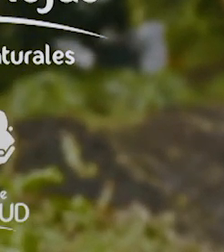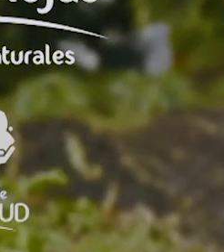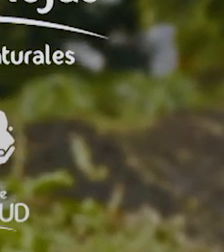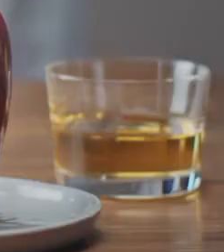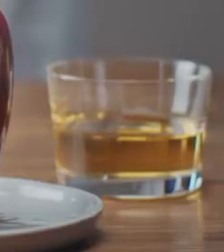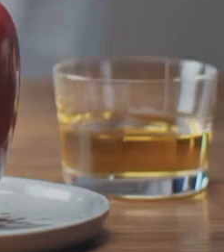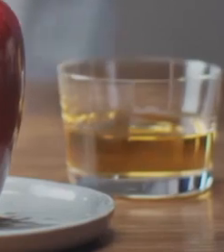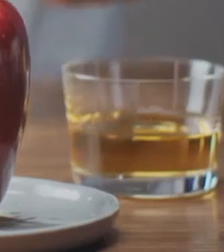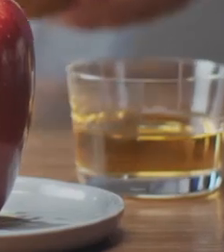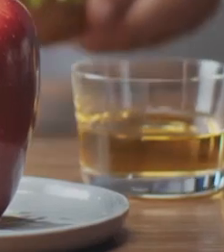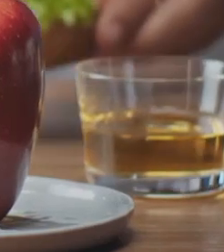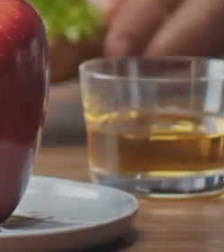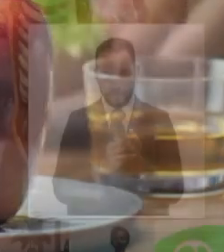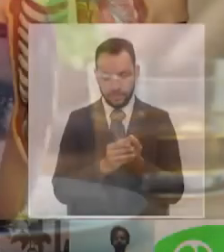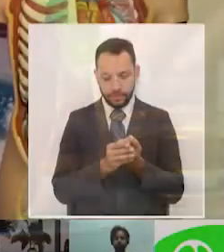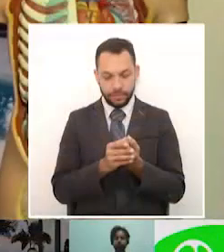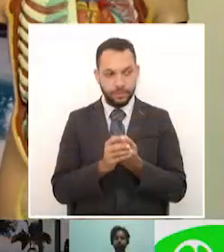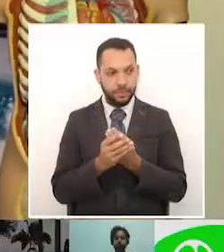más saludable.